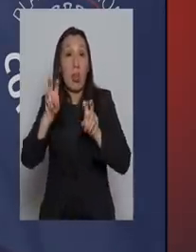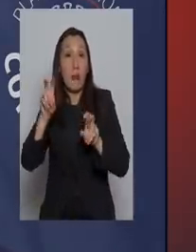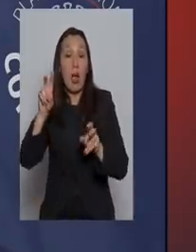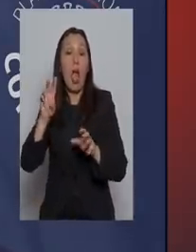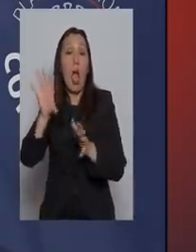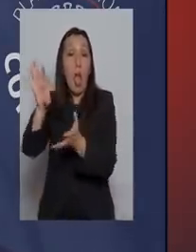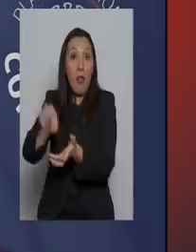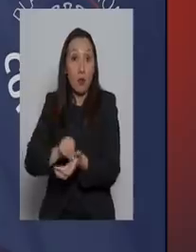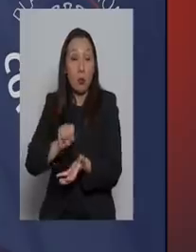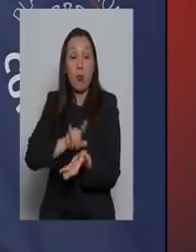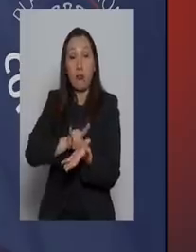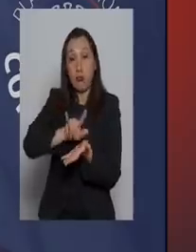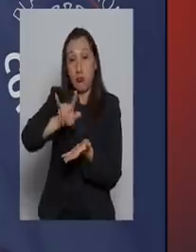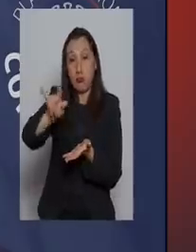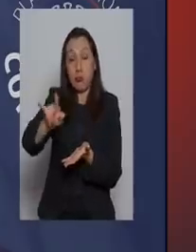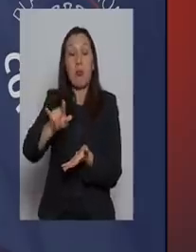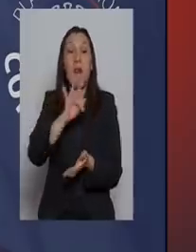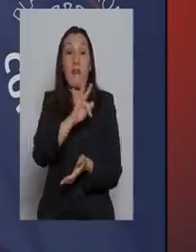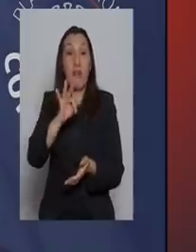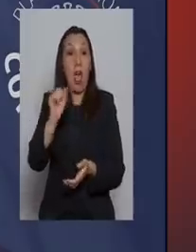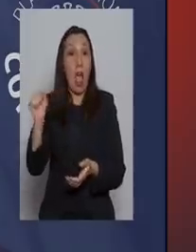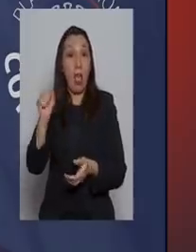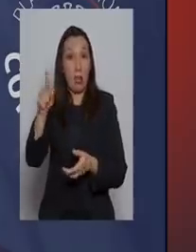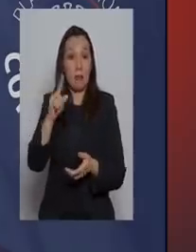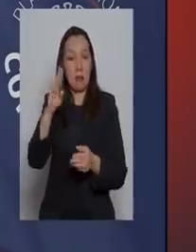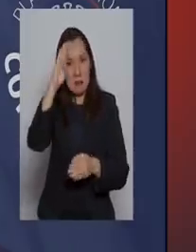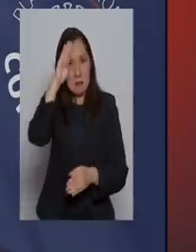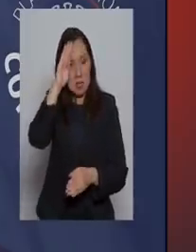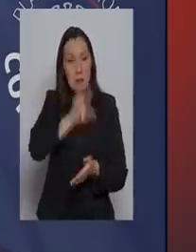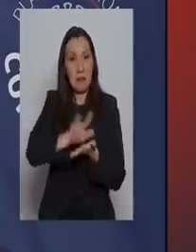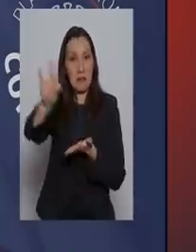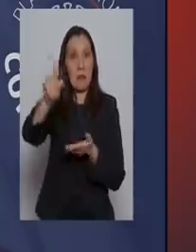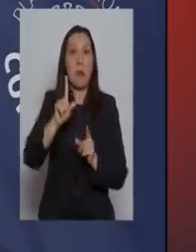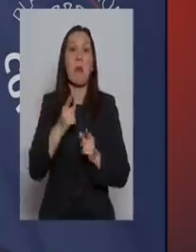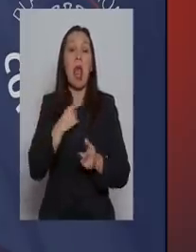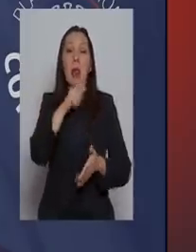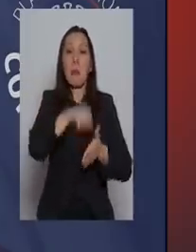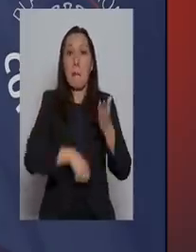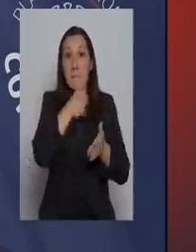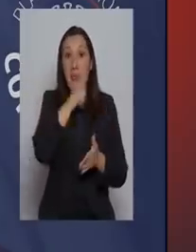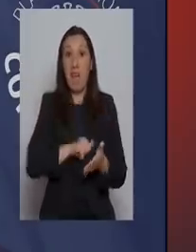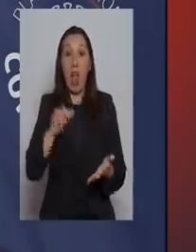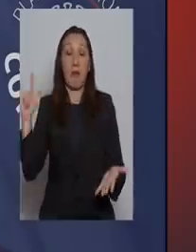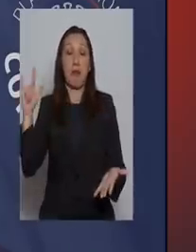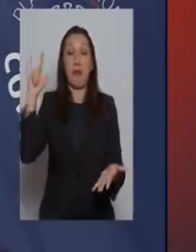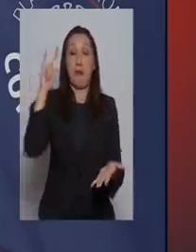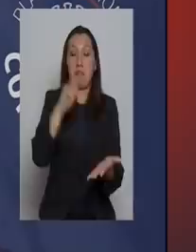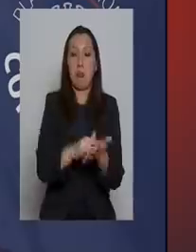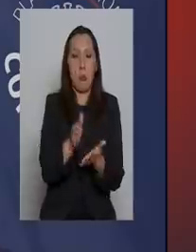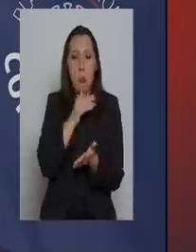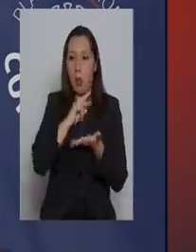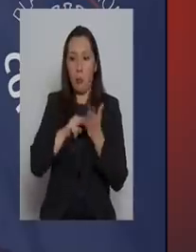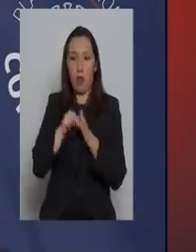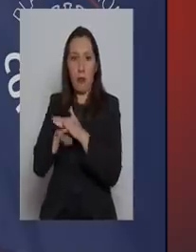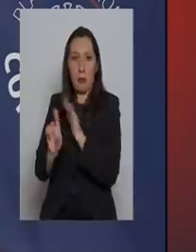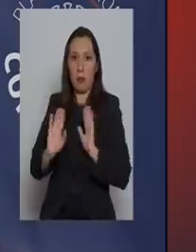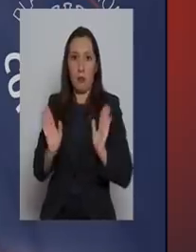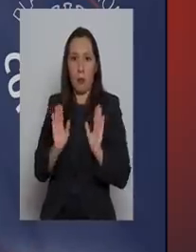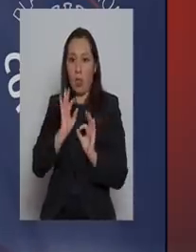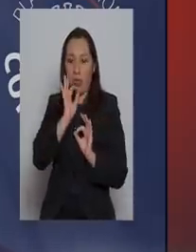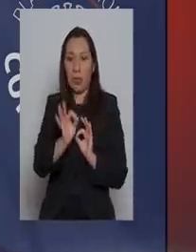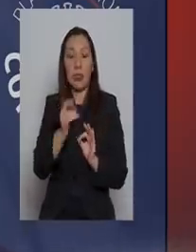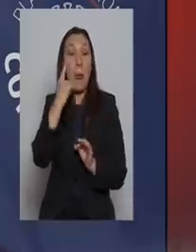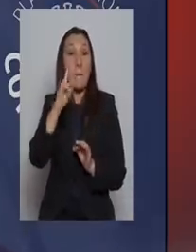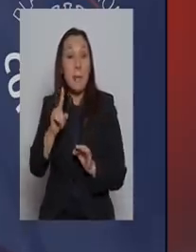en aviones de la Fuerza Aérea de Chile, porque si alguien quiere contratar un avión privado para trasladarse, nosotros no tenemos nada que